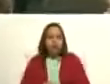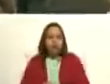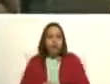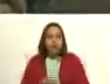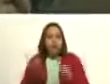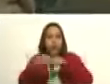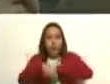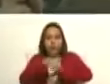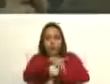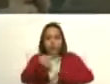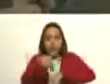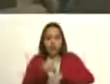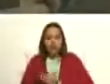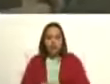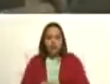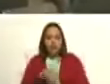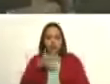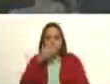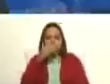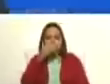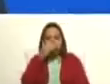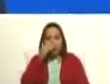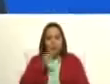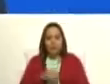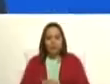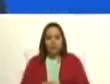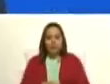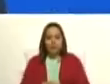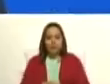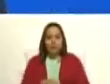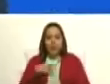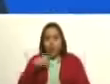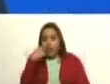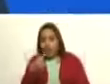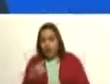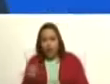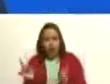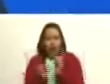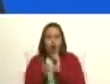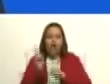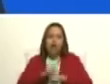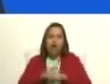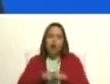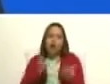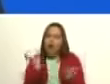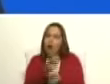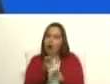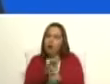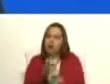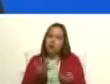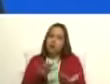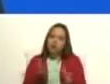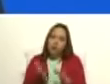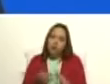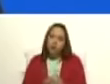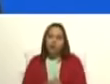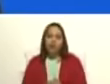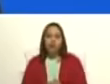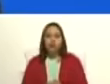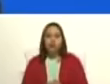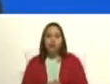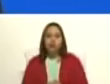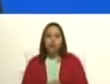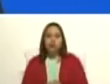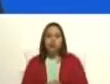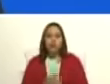consenso nacional. Es lo que yo he llamado desde hace un tiempo ya, desde agosto, en el